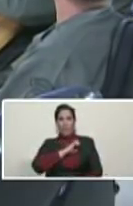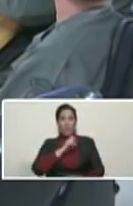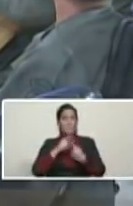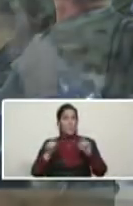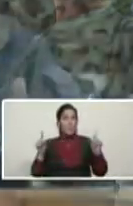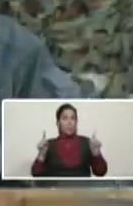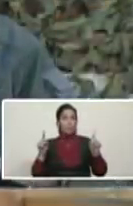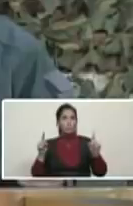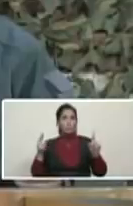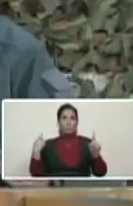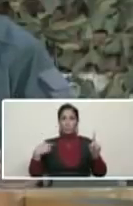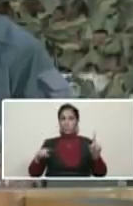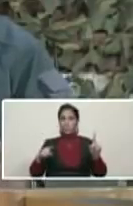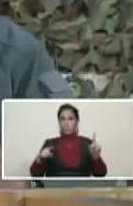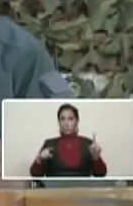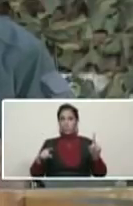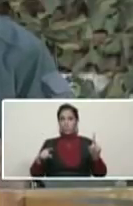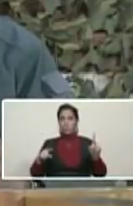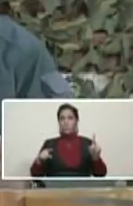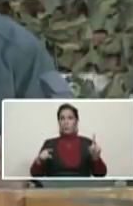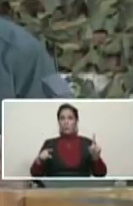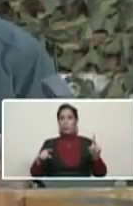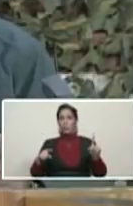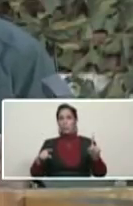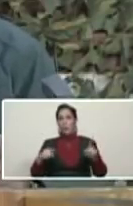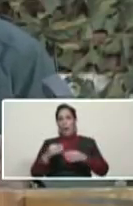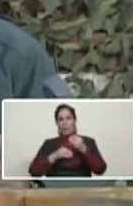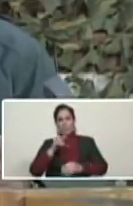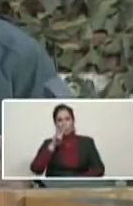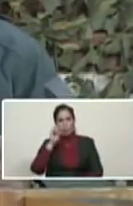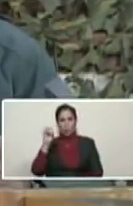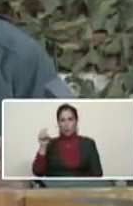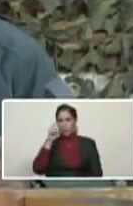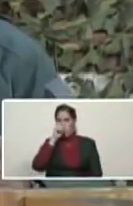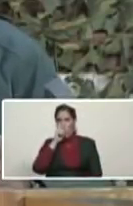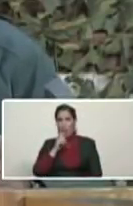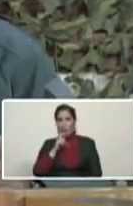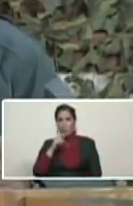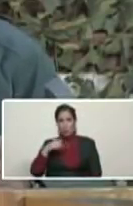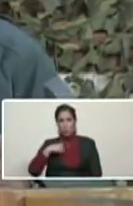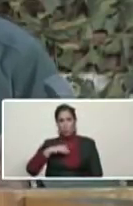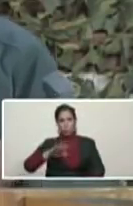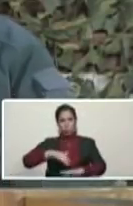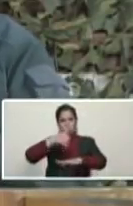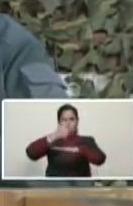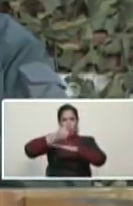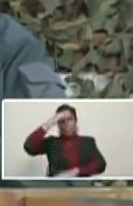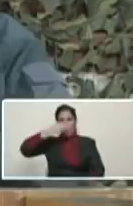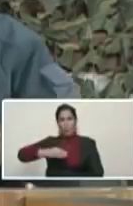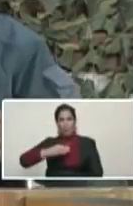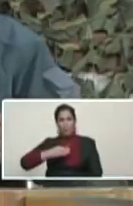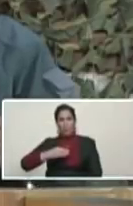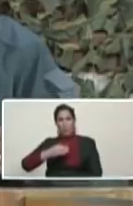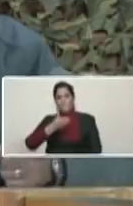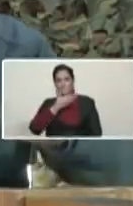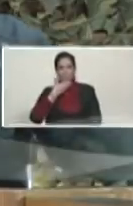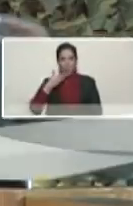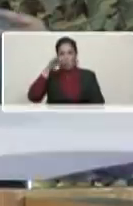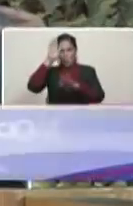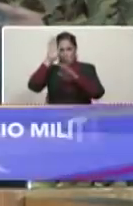tenemos esta cita histórica del Bicentenario y me pareció como comandante en jefe lo mejor rendirle